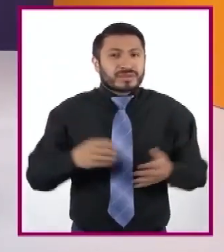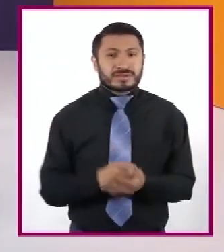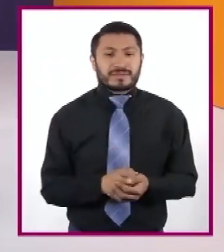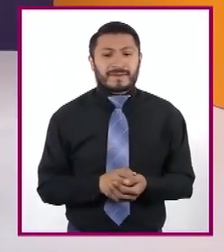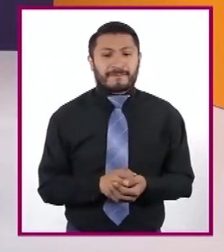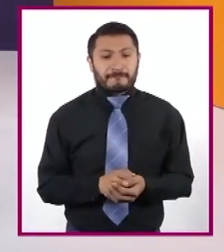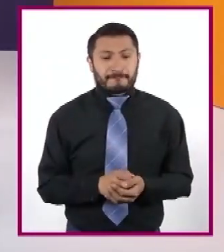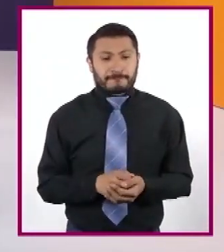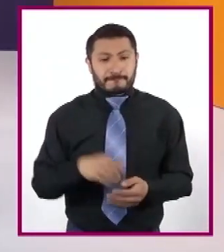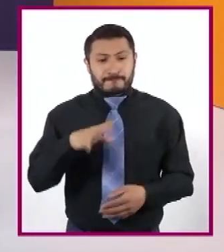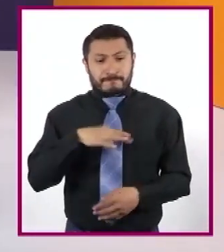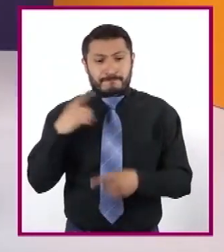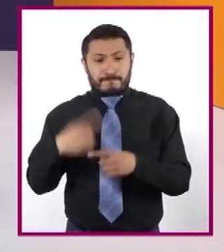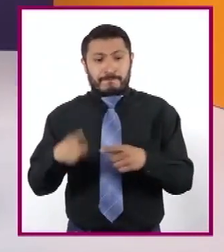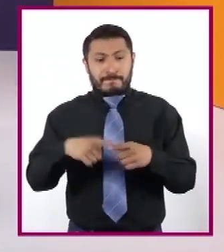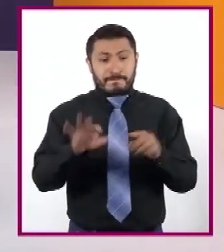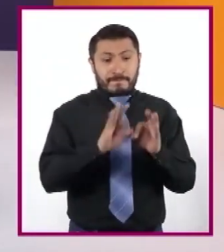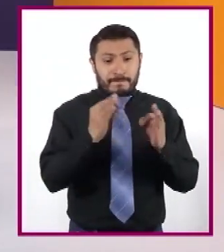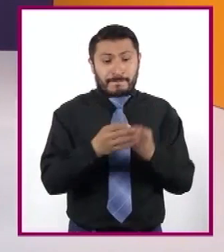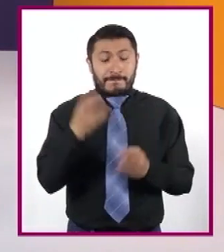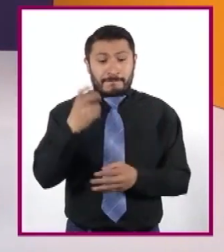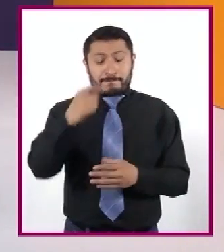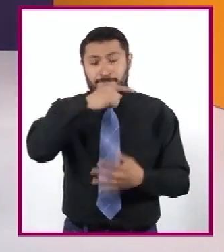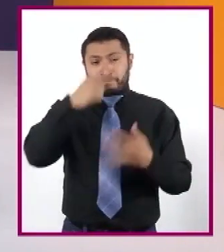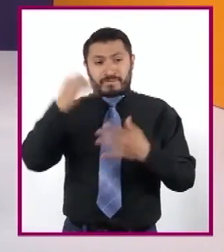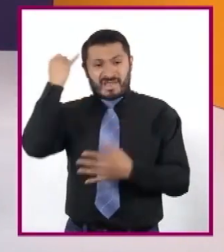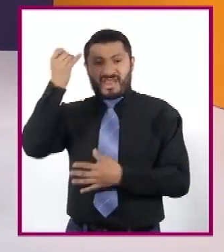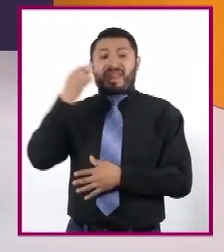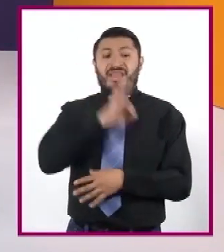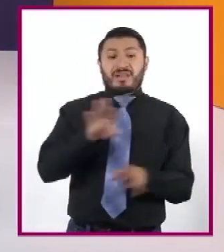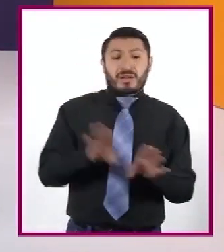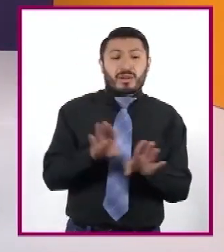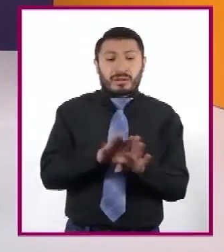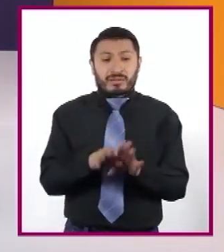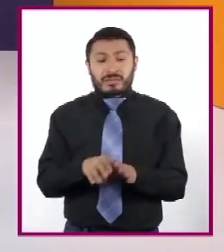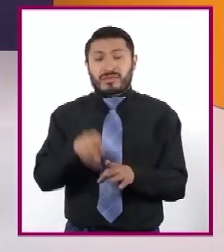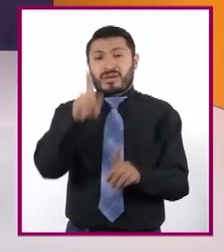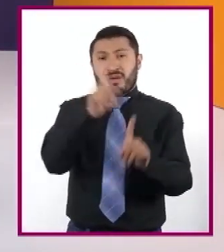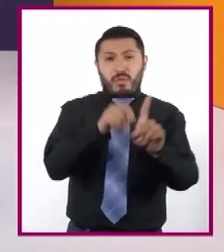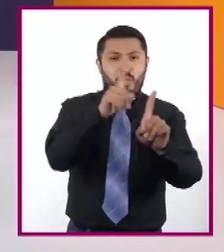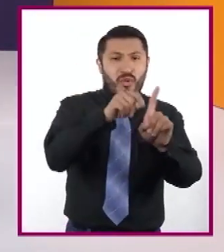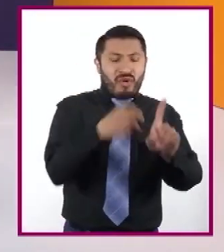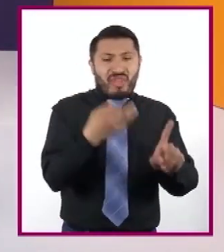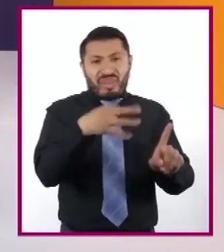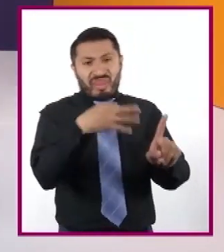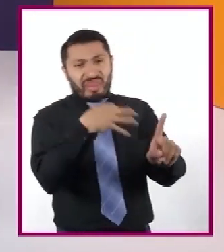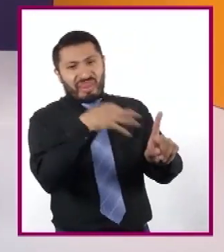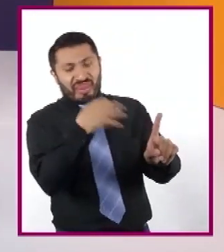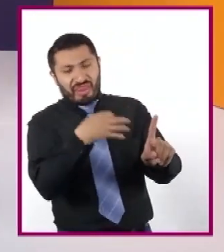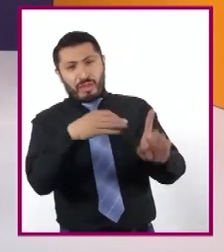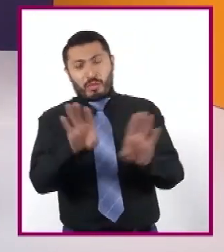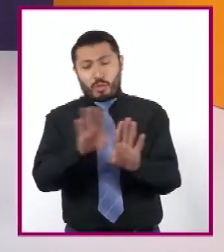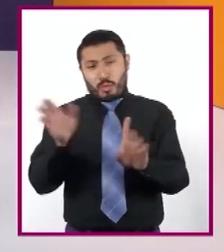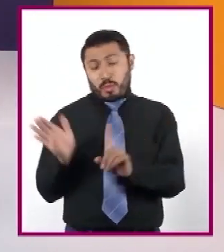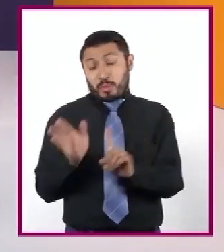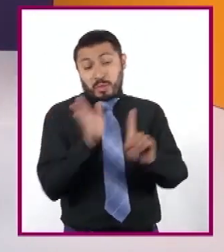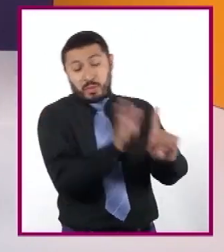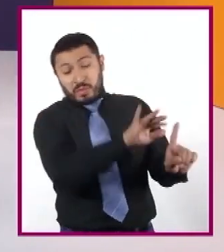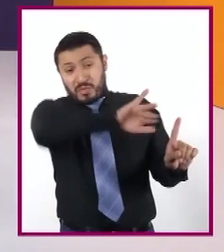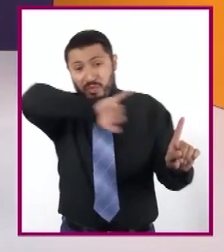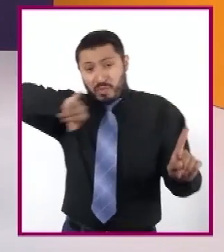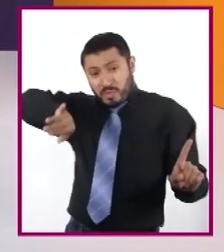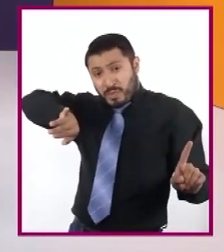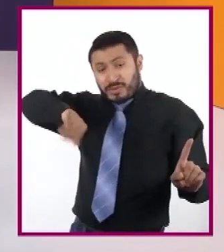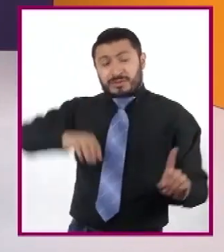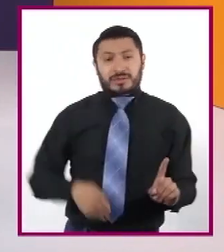Hay muchas maneras en que esos prejuicios se reflejan, desde burlas, insultos o aislamiento social, que pueden escalar